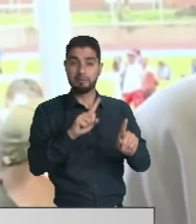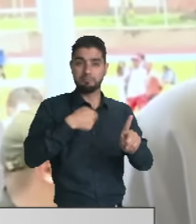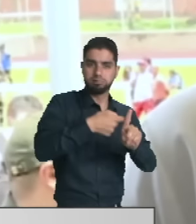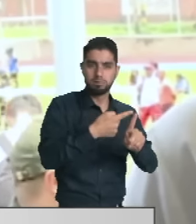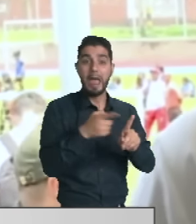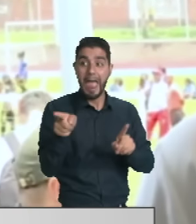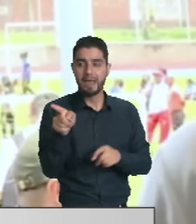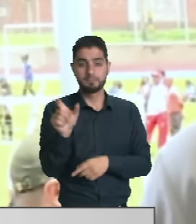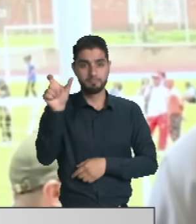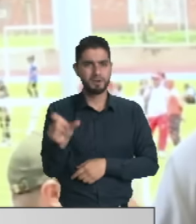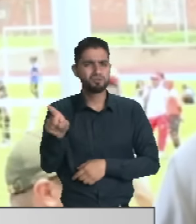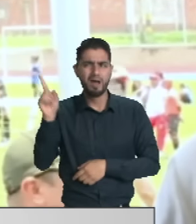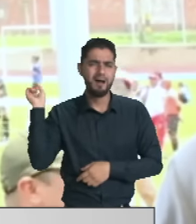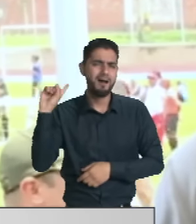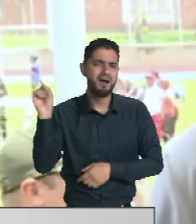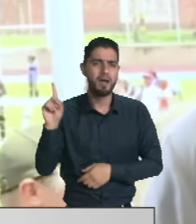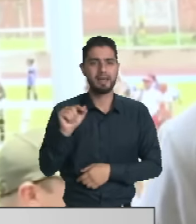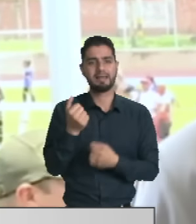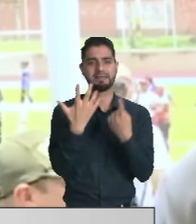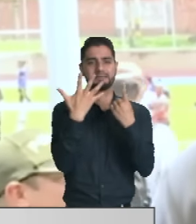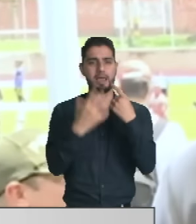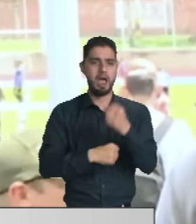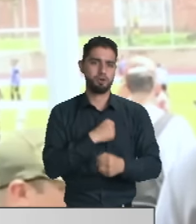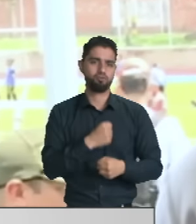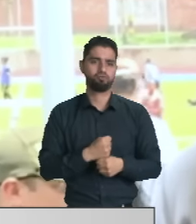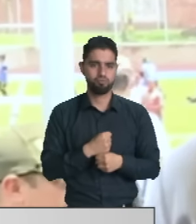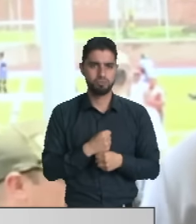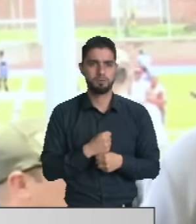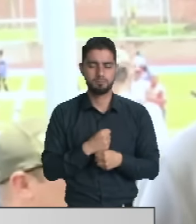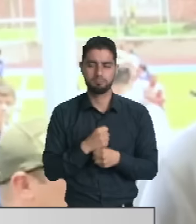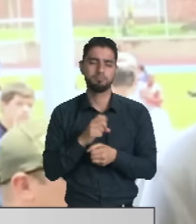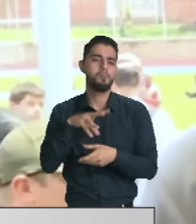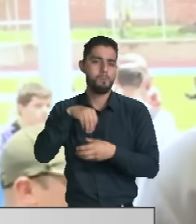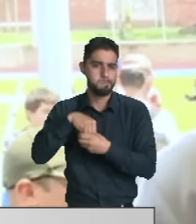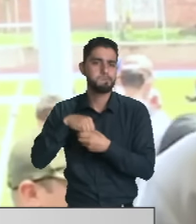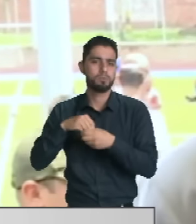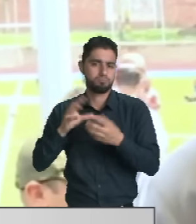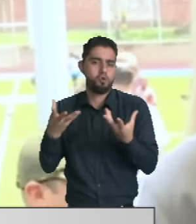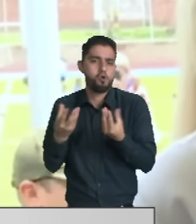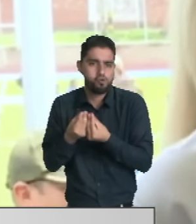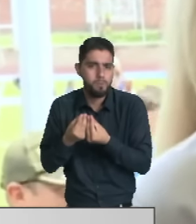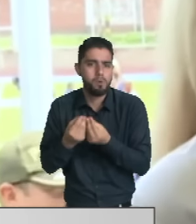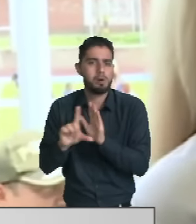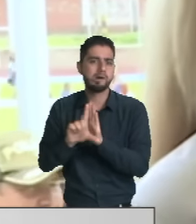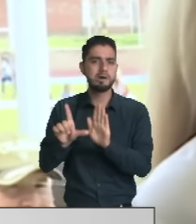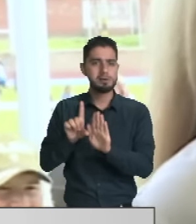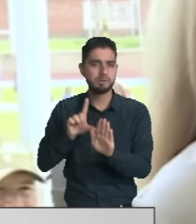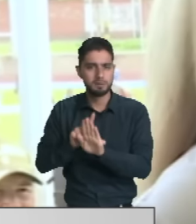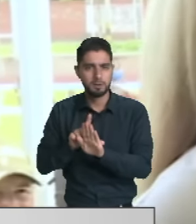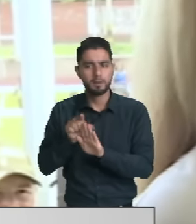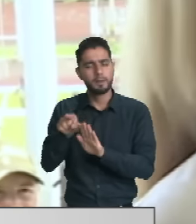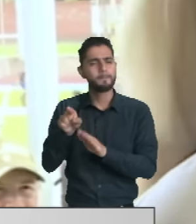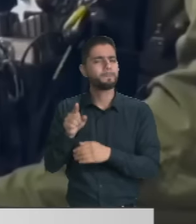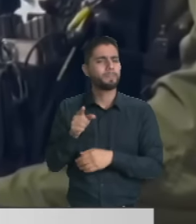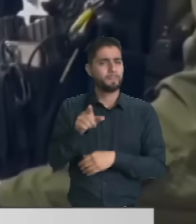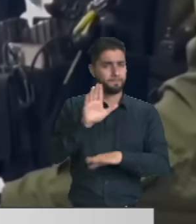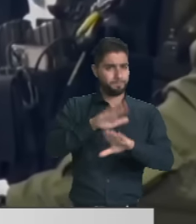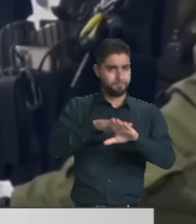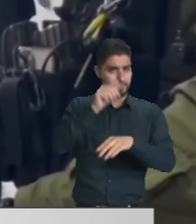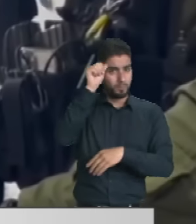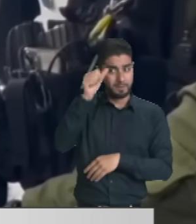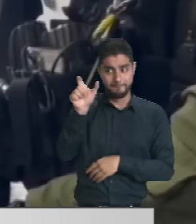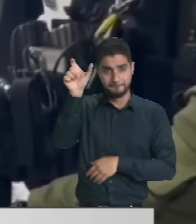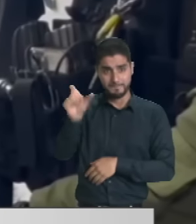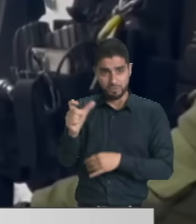individuo llevaba aproximadamente 6 años en la organización y recordemos que en La Inmaculada tenemos a alias